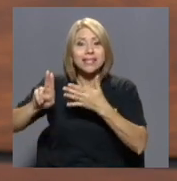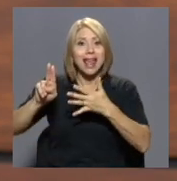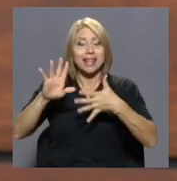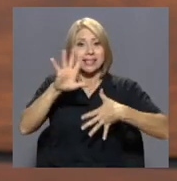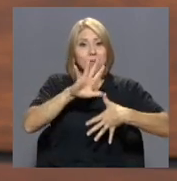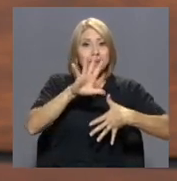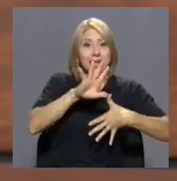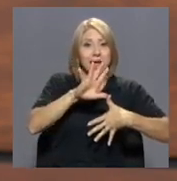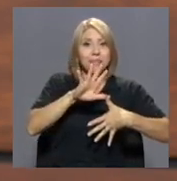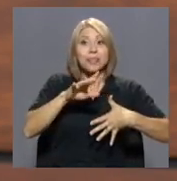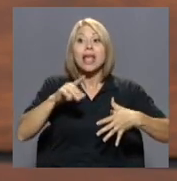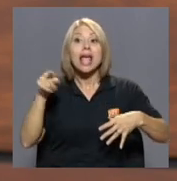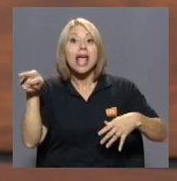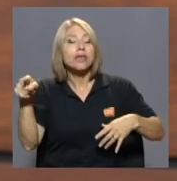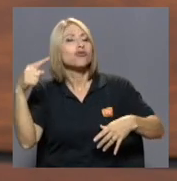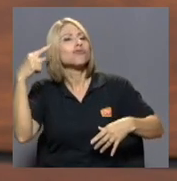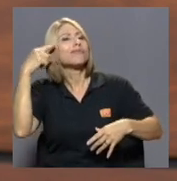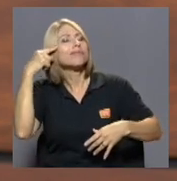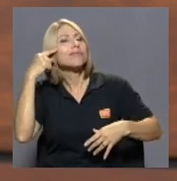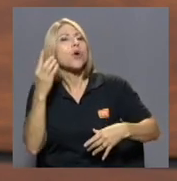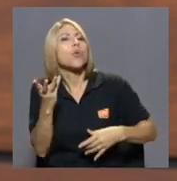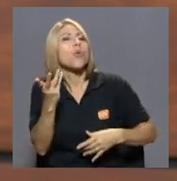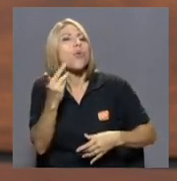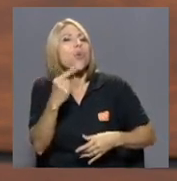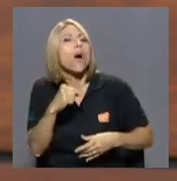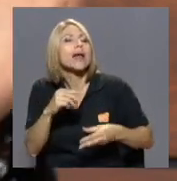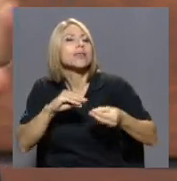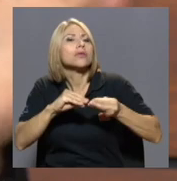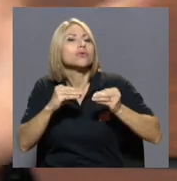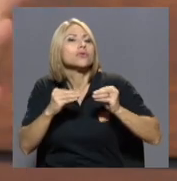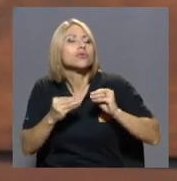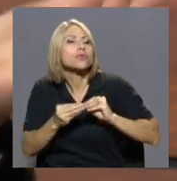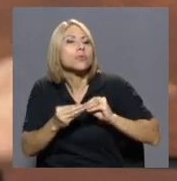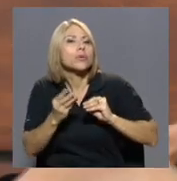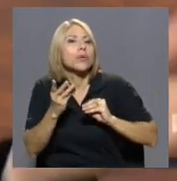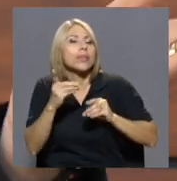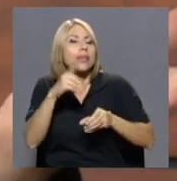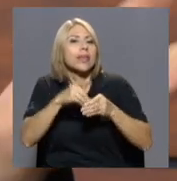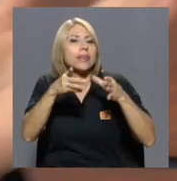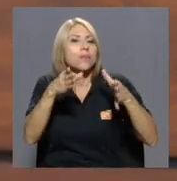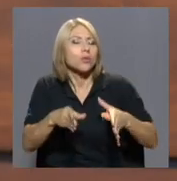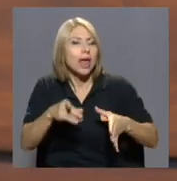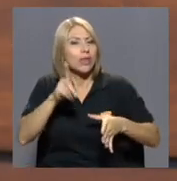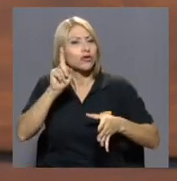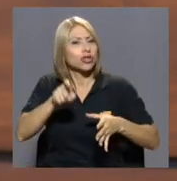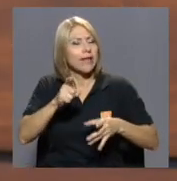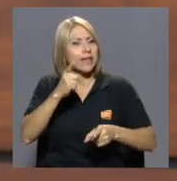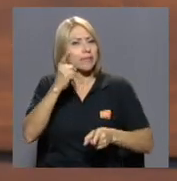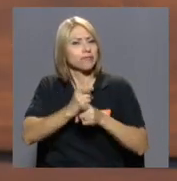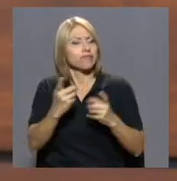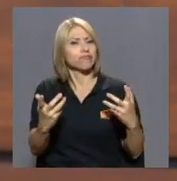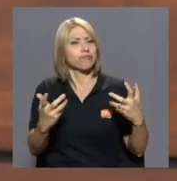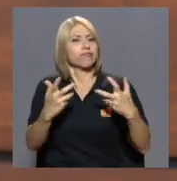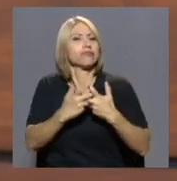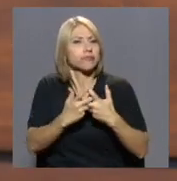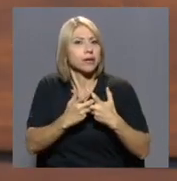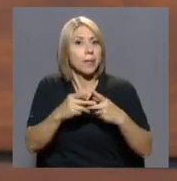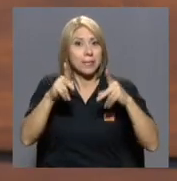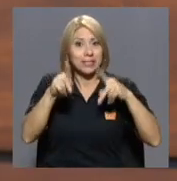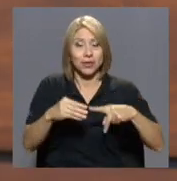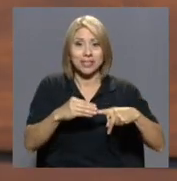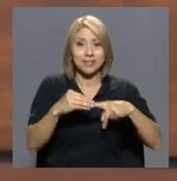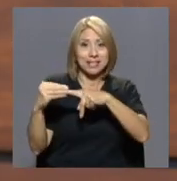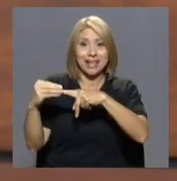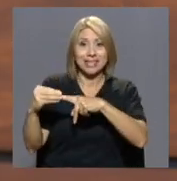ideal de diputados de acuerdo a ecuaciones y cálculos de especialistas, y nos sugieren